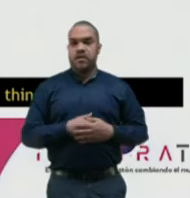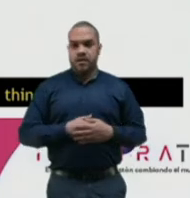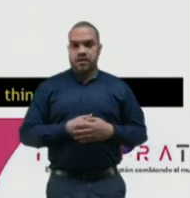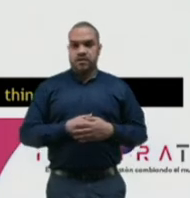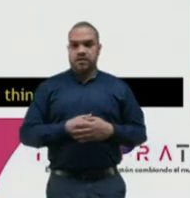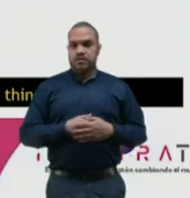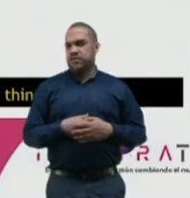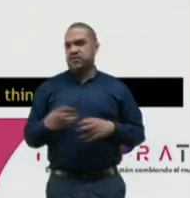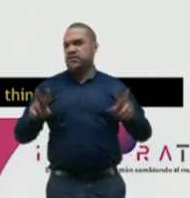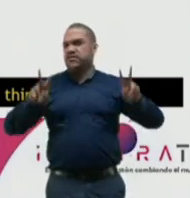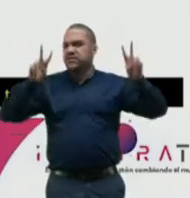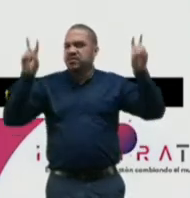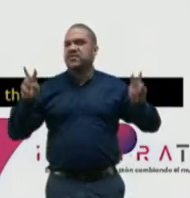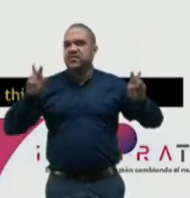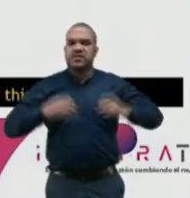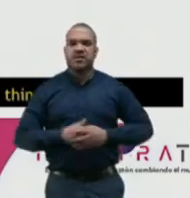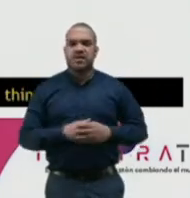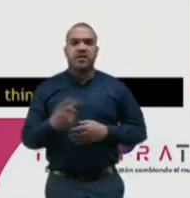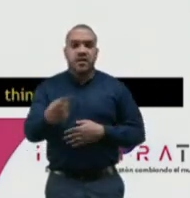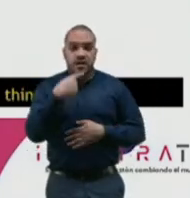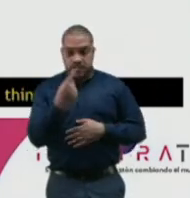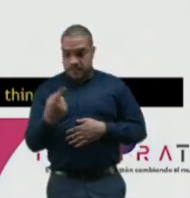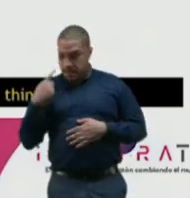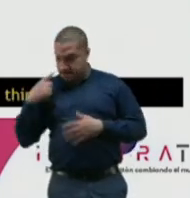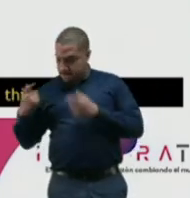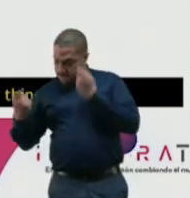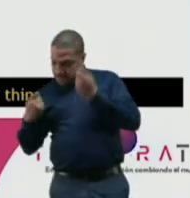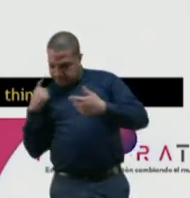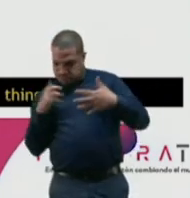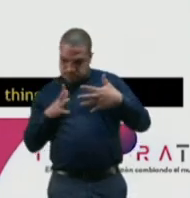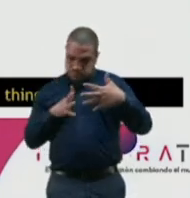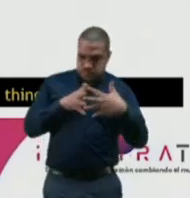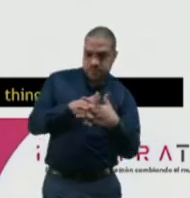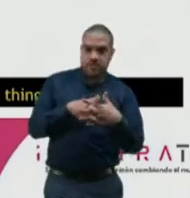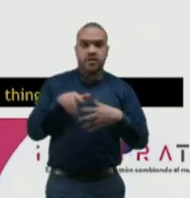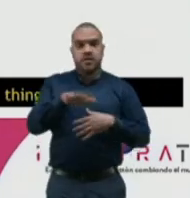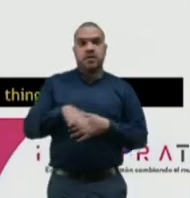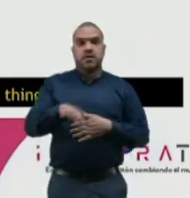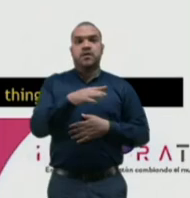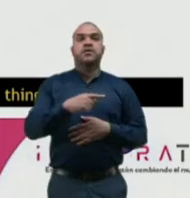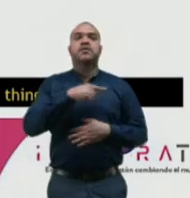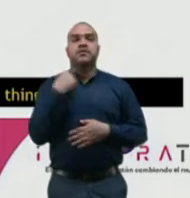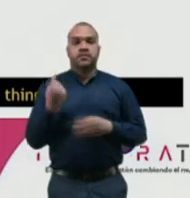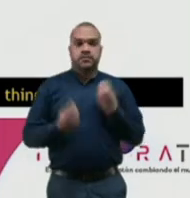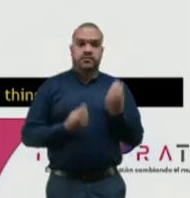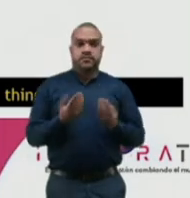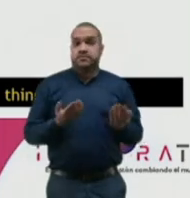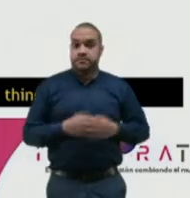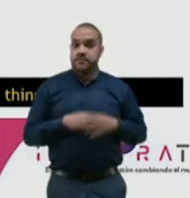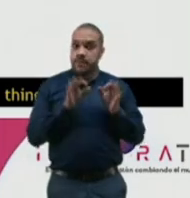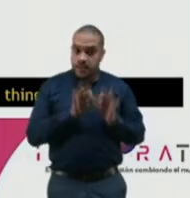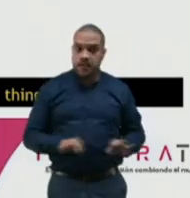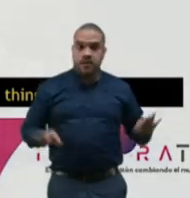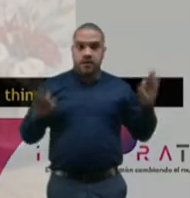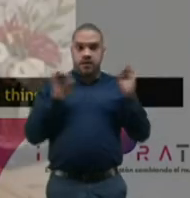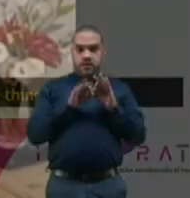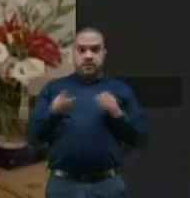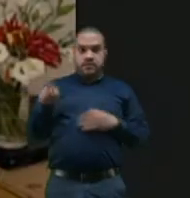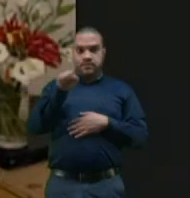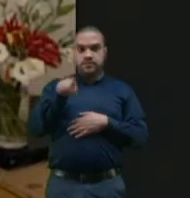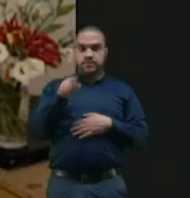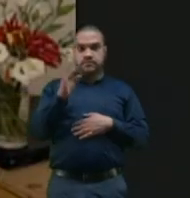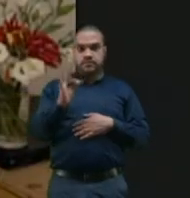Cuando hablamos de cuando se ajusta el mercado, si no se ajustan, van a fallar. Lo importante de Starbucks es que hubo